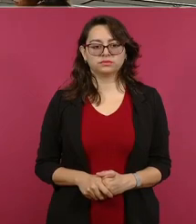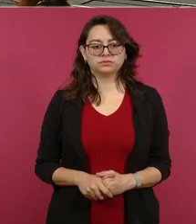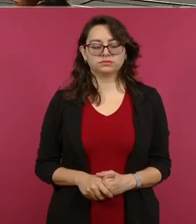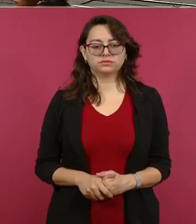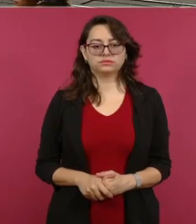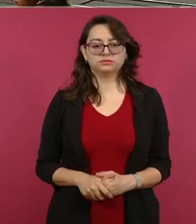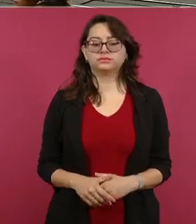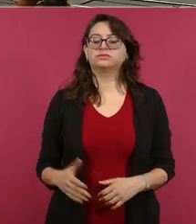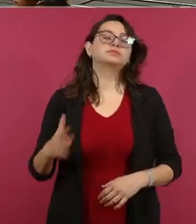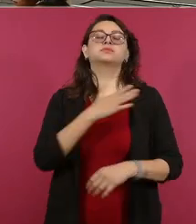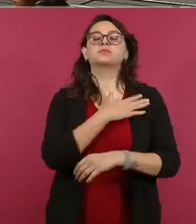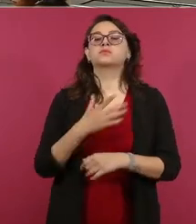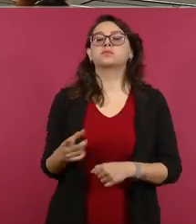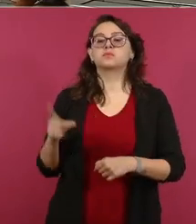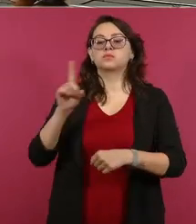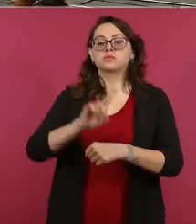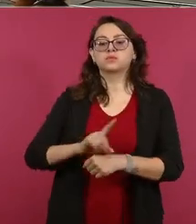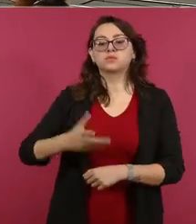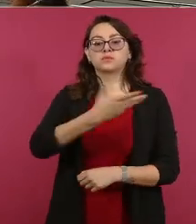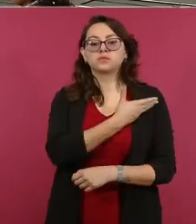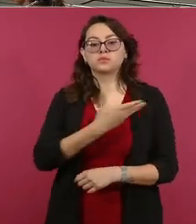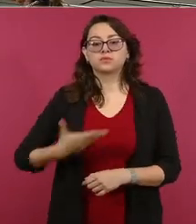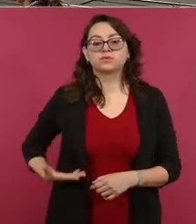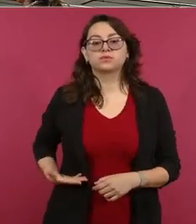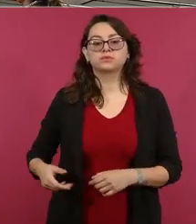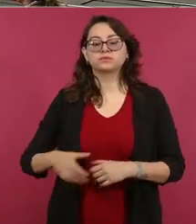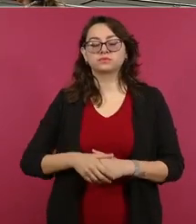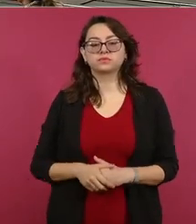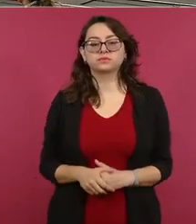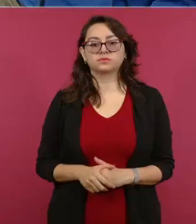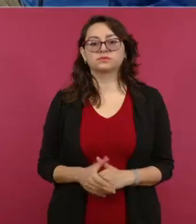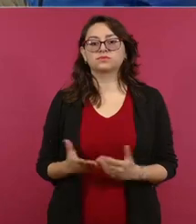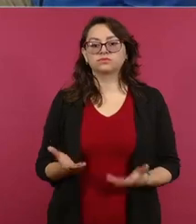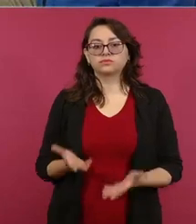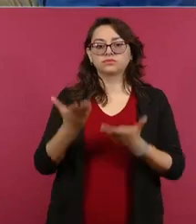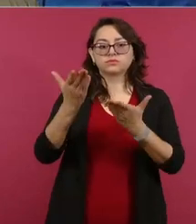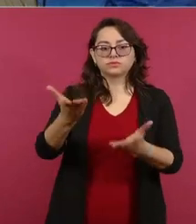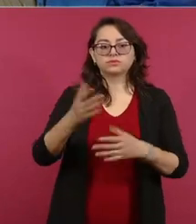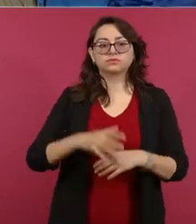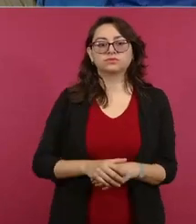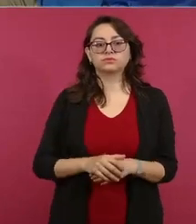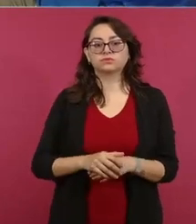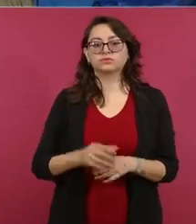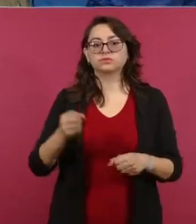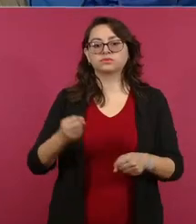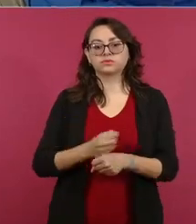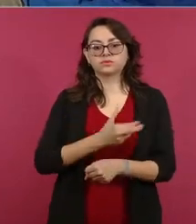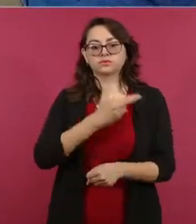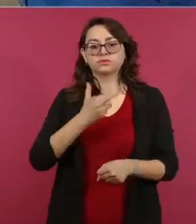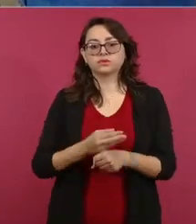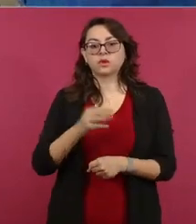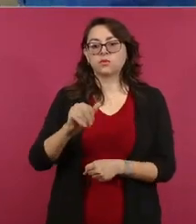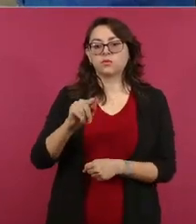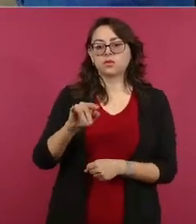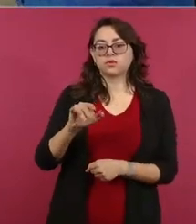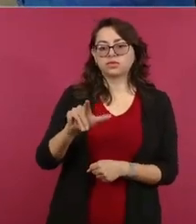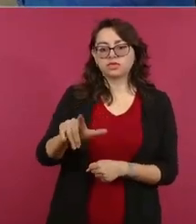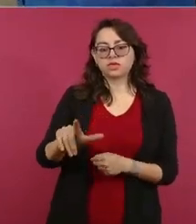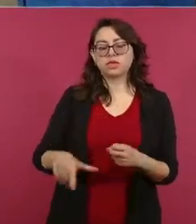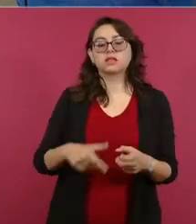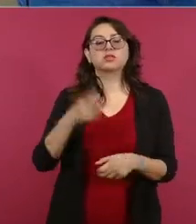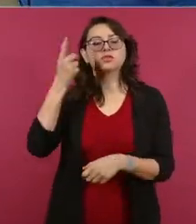Muy buenos días, señor Peún residente, a usted, a la secretaria Montiel, a la doctora Álvarez